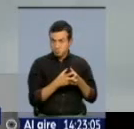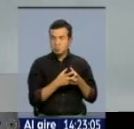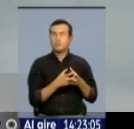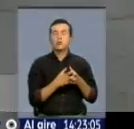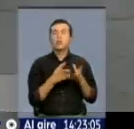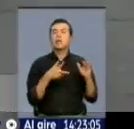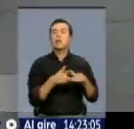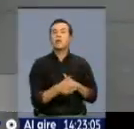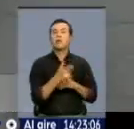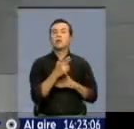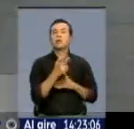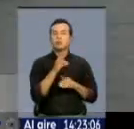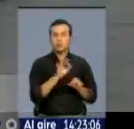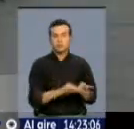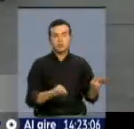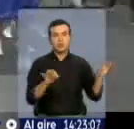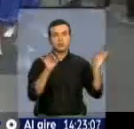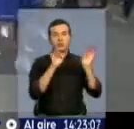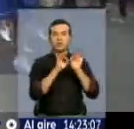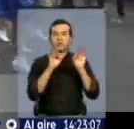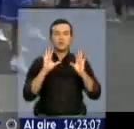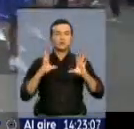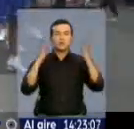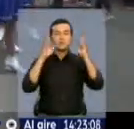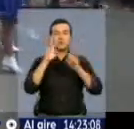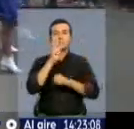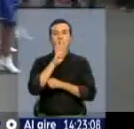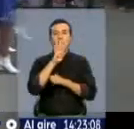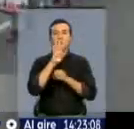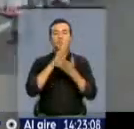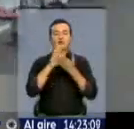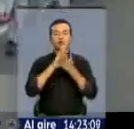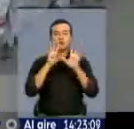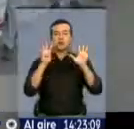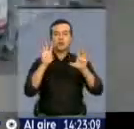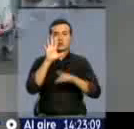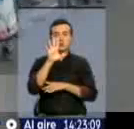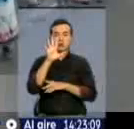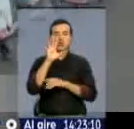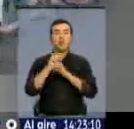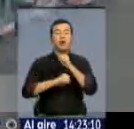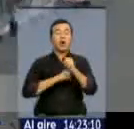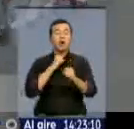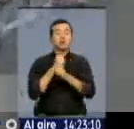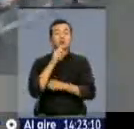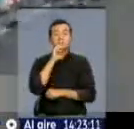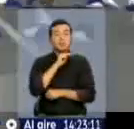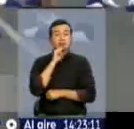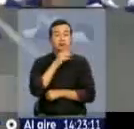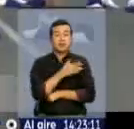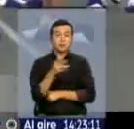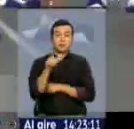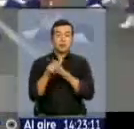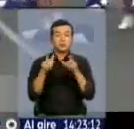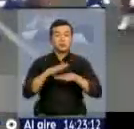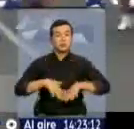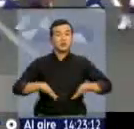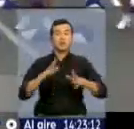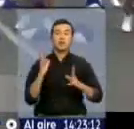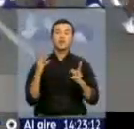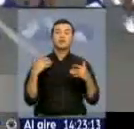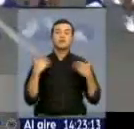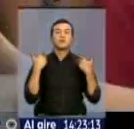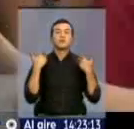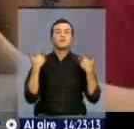terminal terrestre fue el plato fuerte de la celebración por los 95 años de cantonización de Manta, localidad donde la población disfrutó también de un